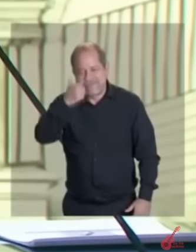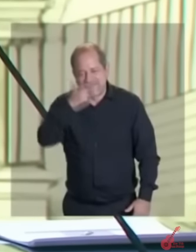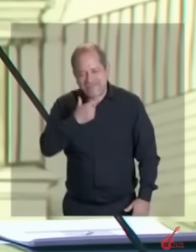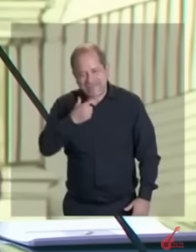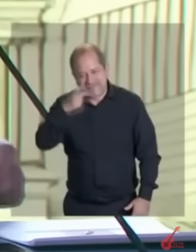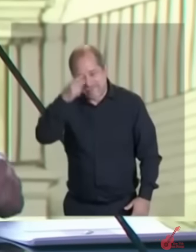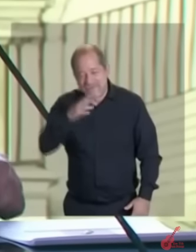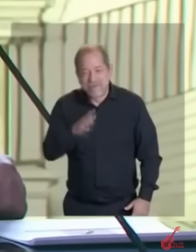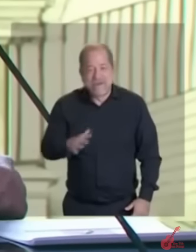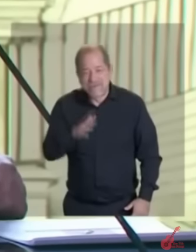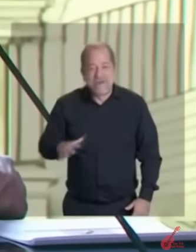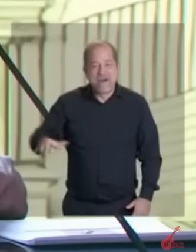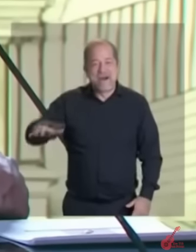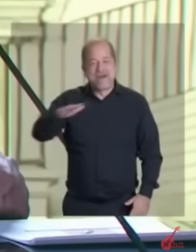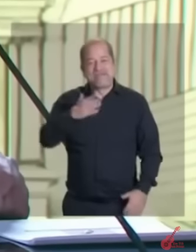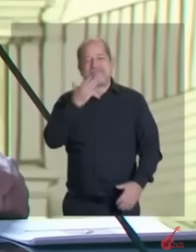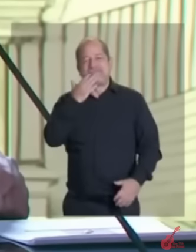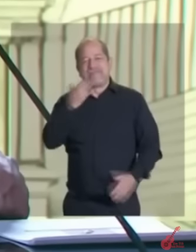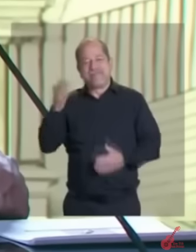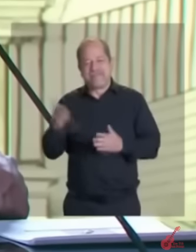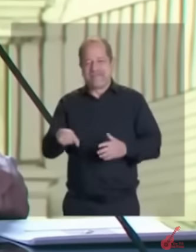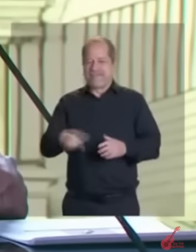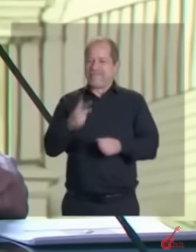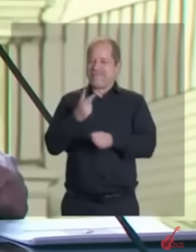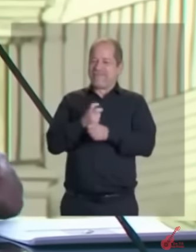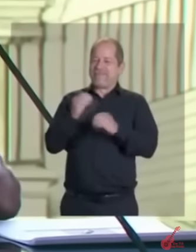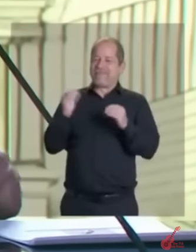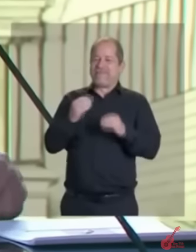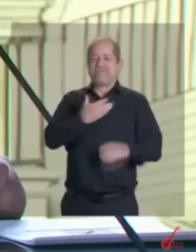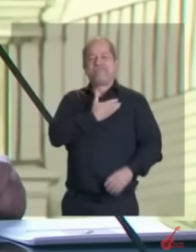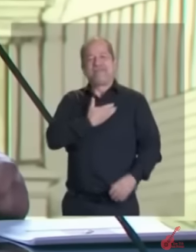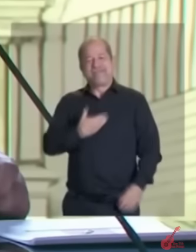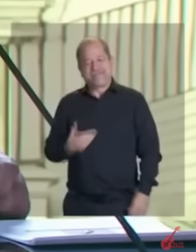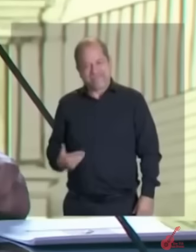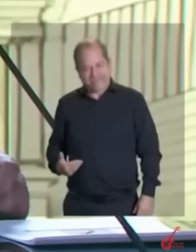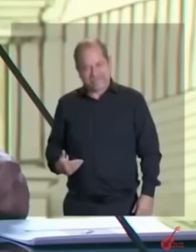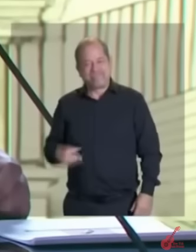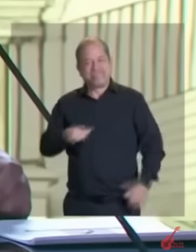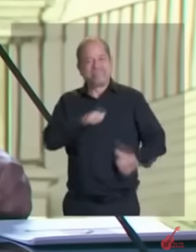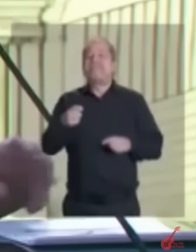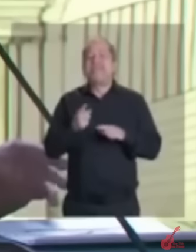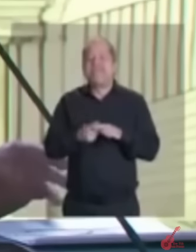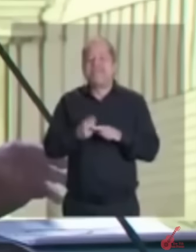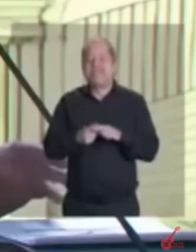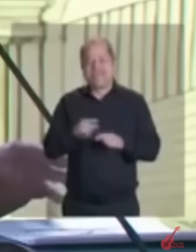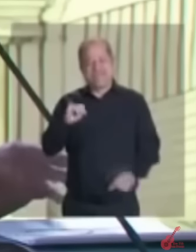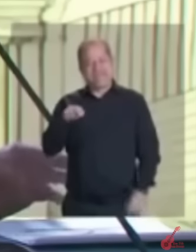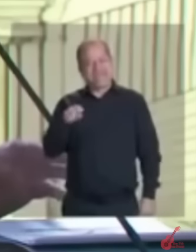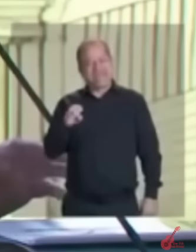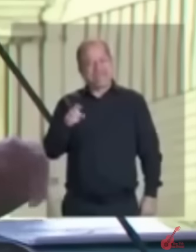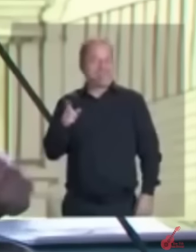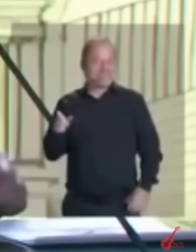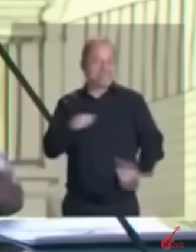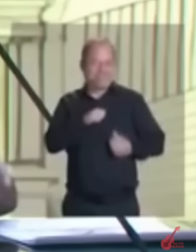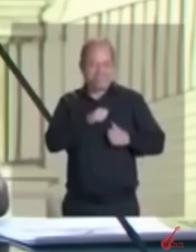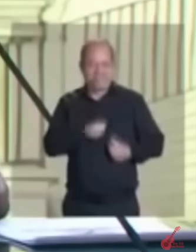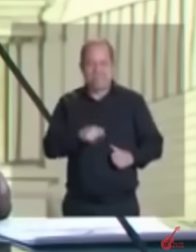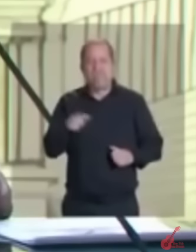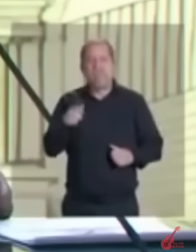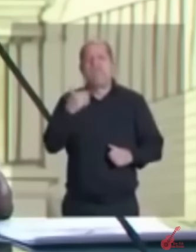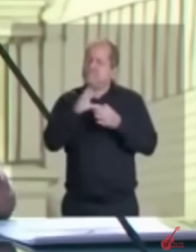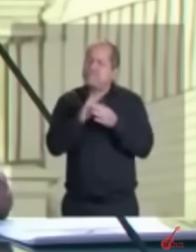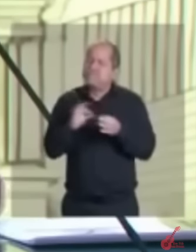pájaros. Les damos la bienvenida a este segundo desmadre presidencial, okay, organizado por el Instituto Nacional de los Memes, que tiene como finalidad impulsar